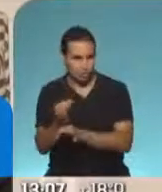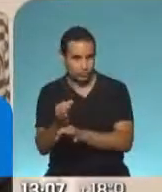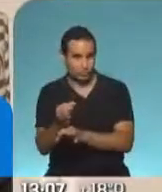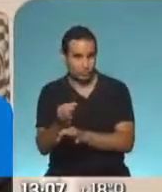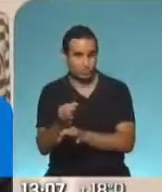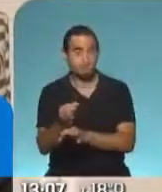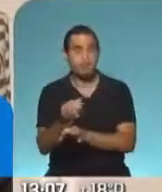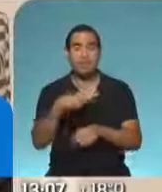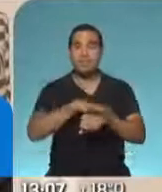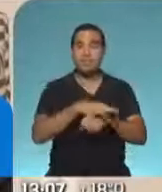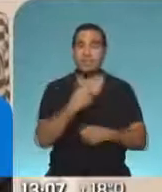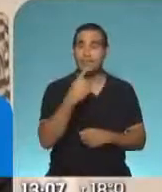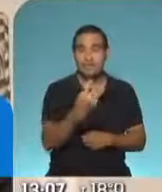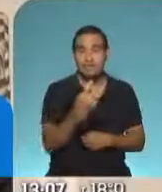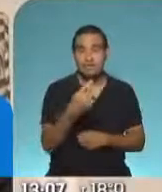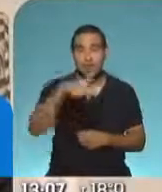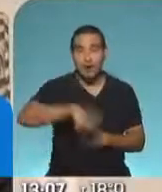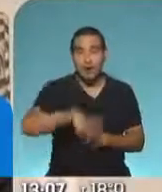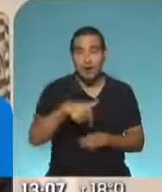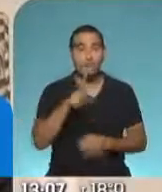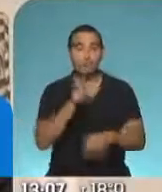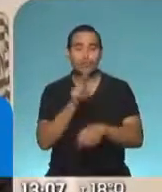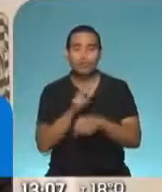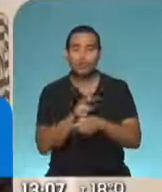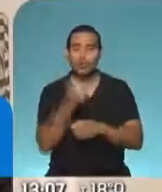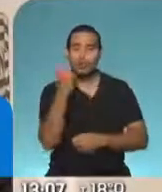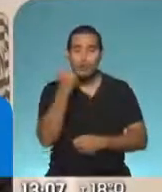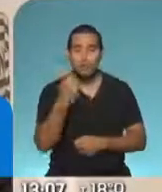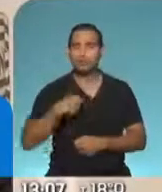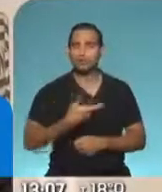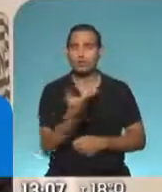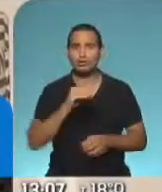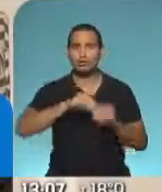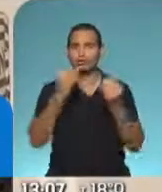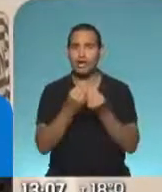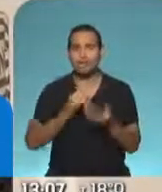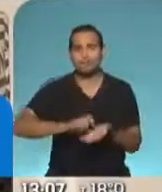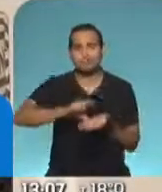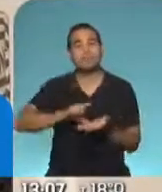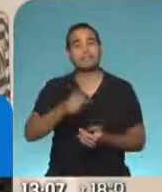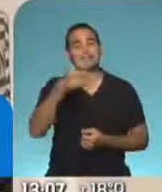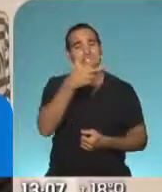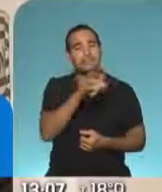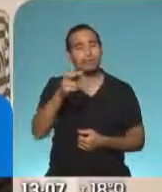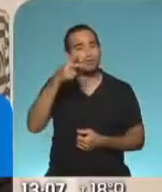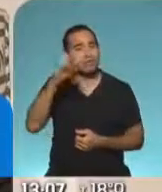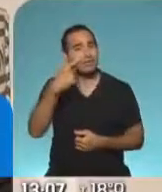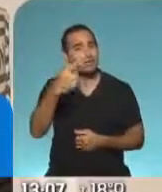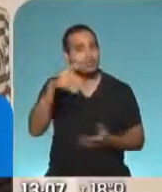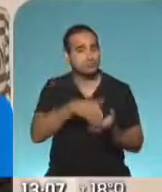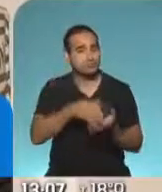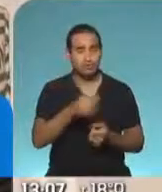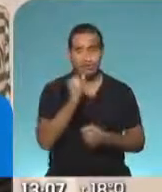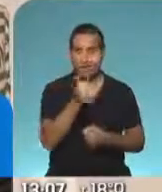precisó que el costo fiscal del paquete de protección económica y social asciende hasta el momento a unos 380 mil millones de